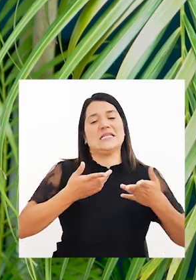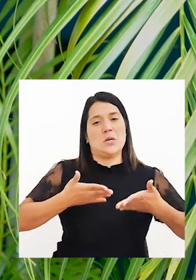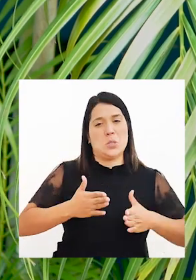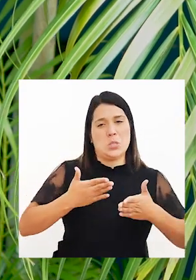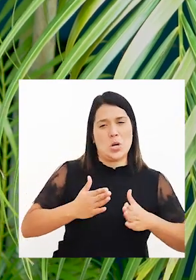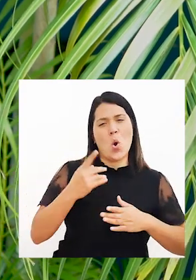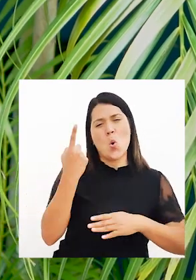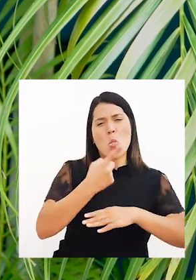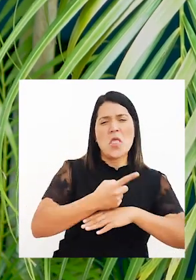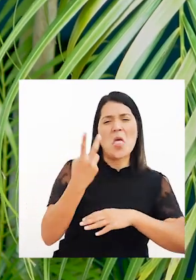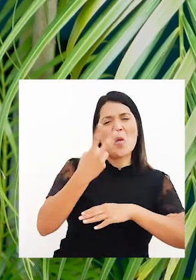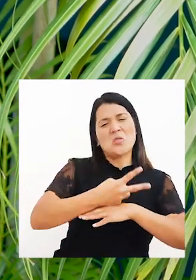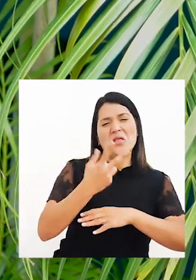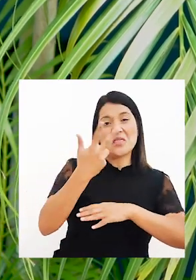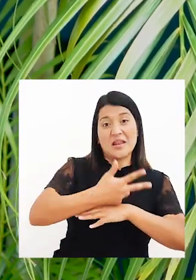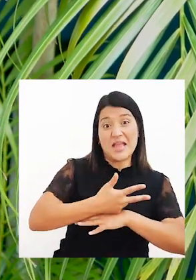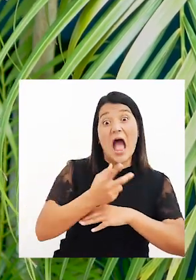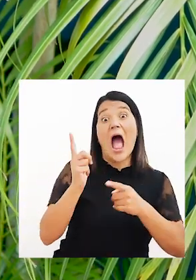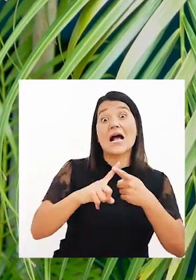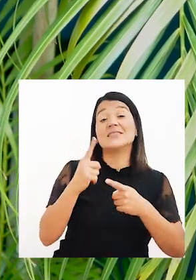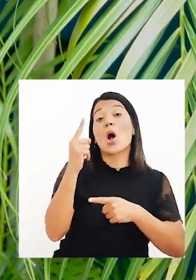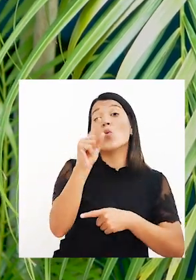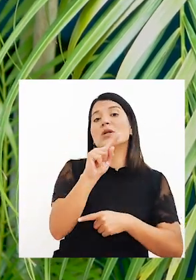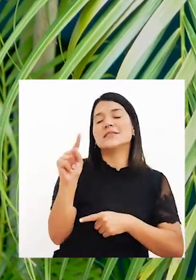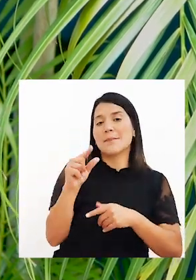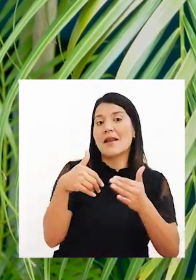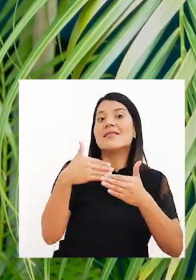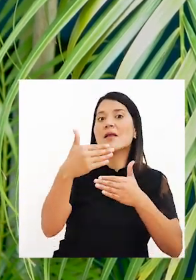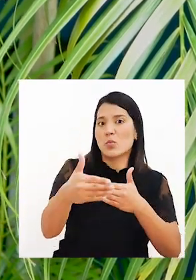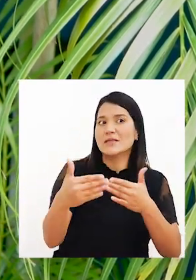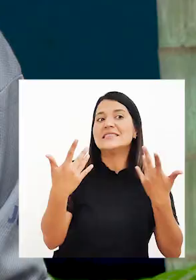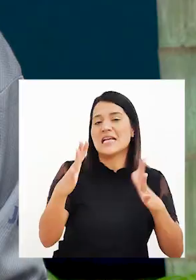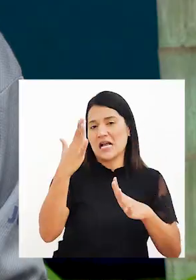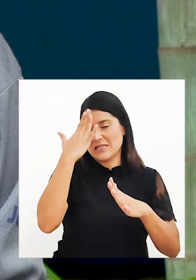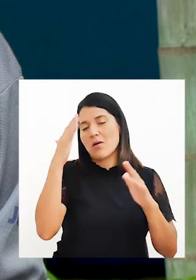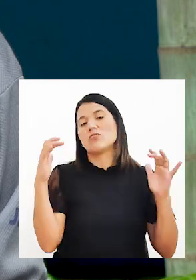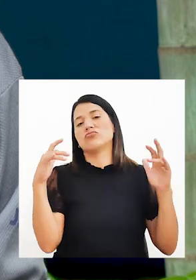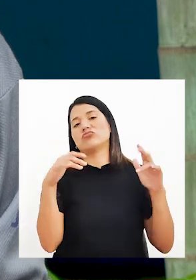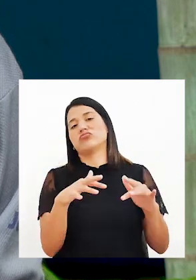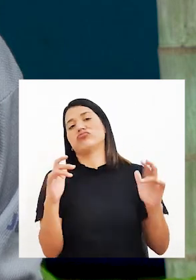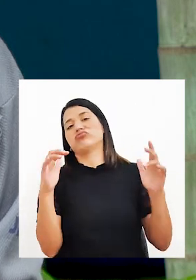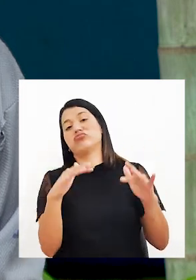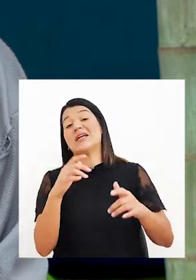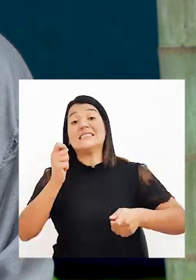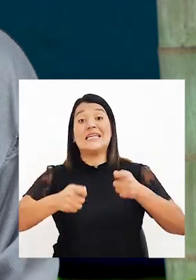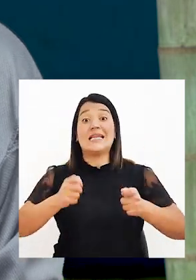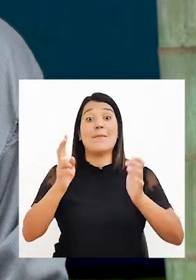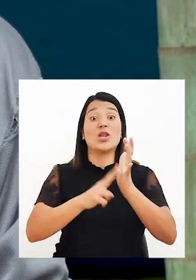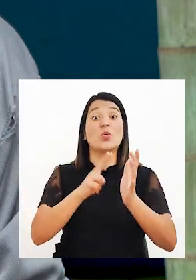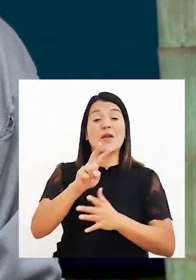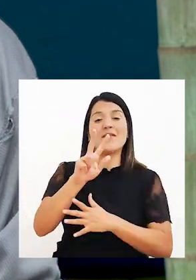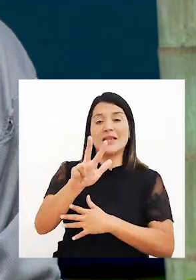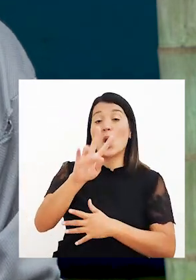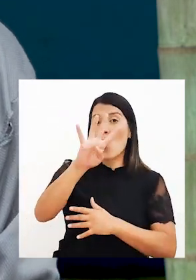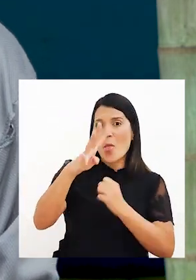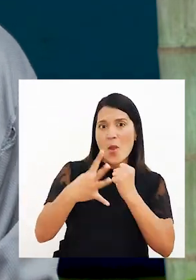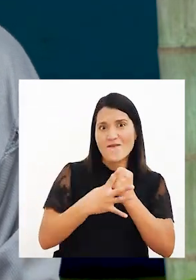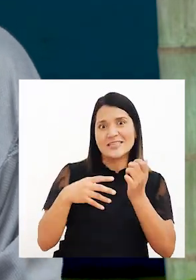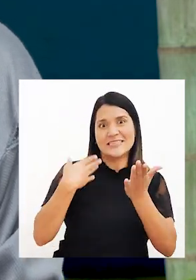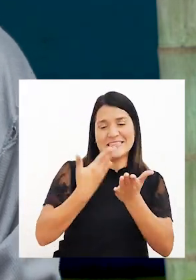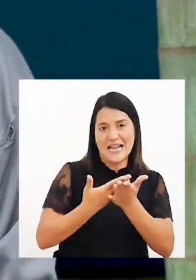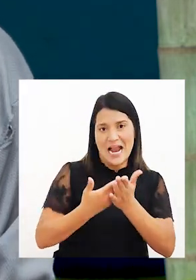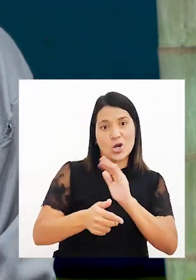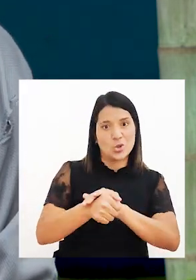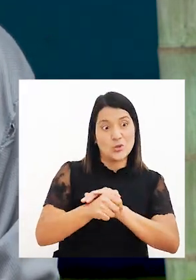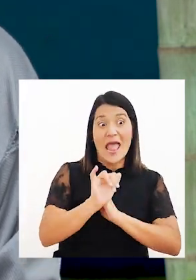dos, tres días después, hasta una semana, es cuando la actividad va a dar inicio. En septiembre de 2023 tuvimos 4 arribadas, es algo muy difícil de